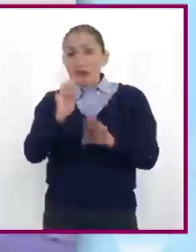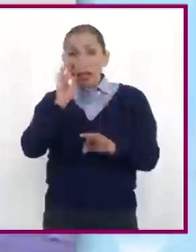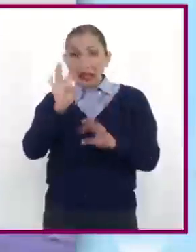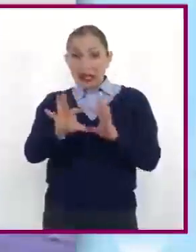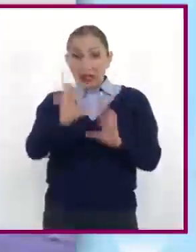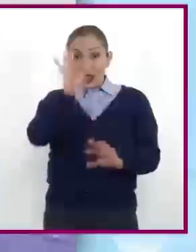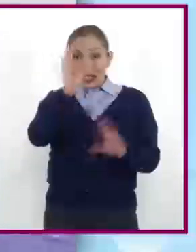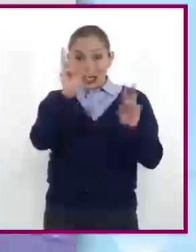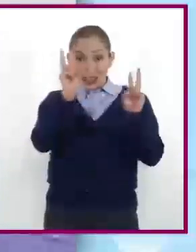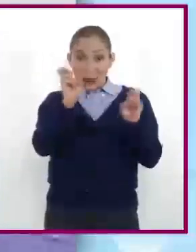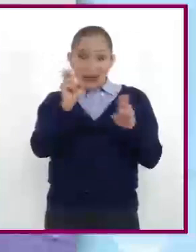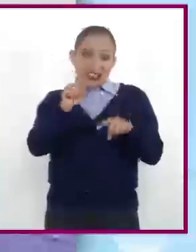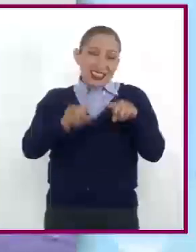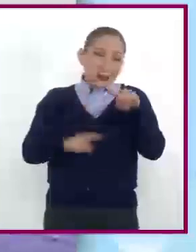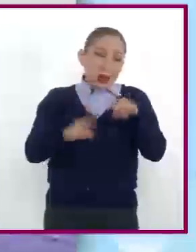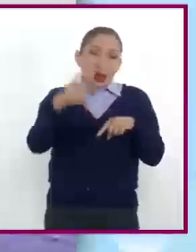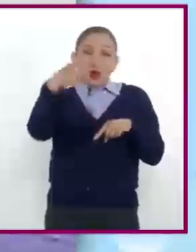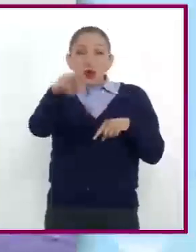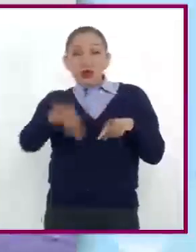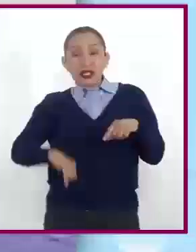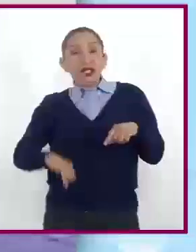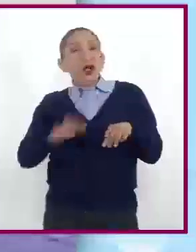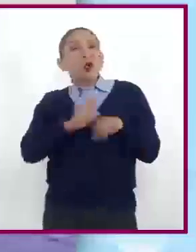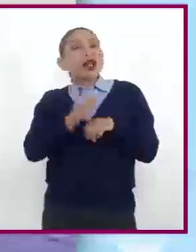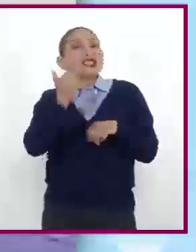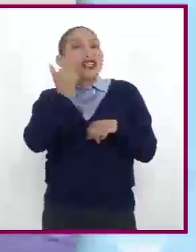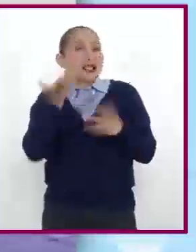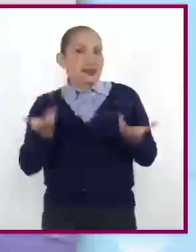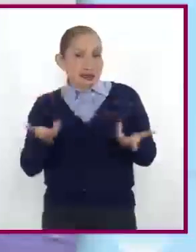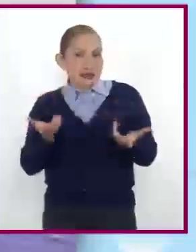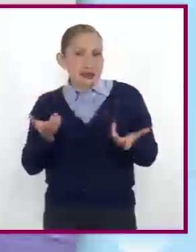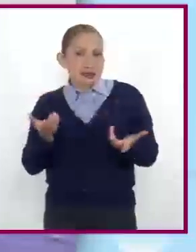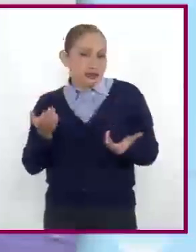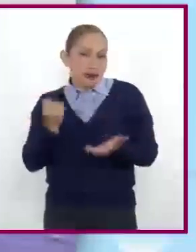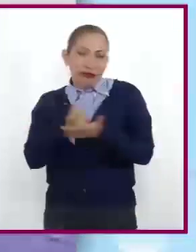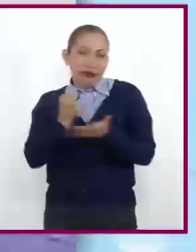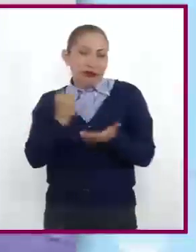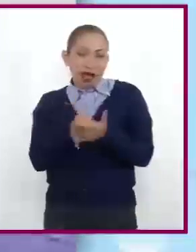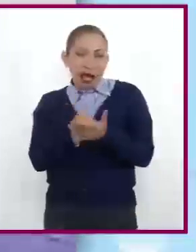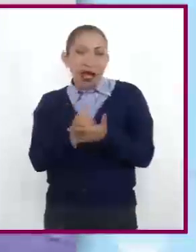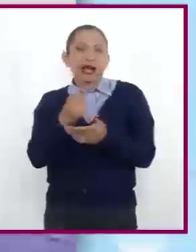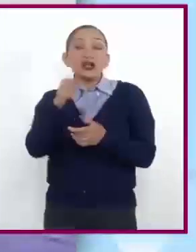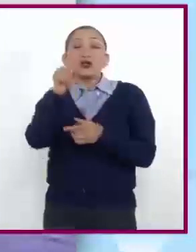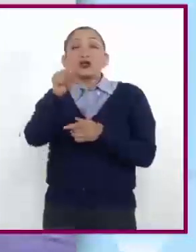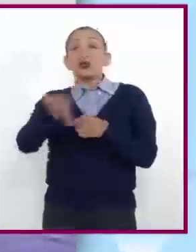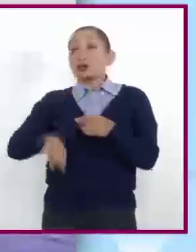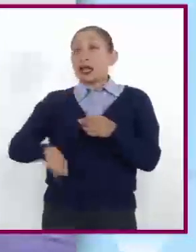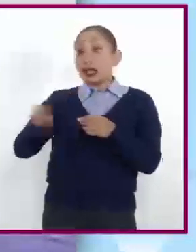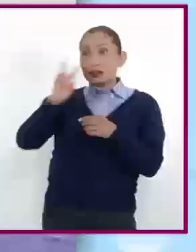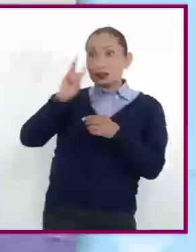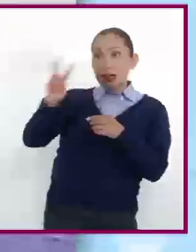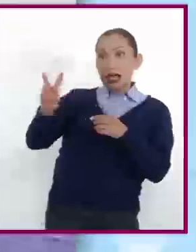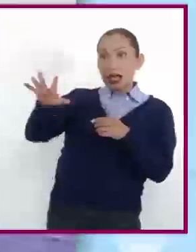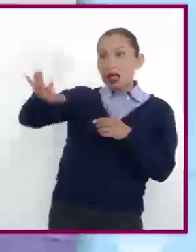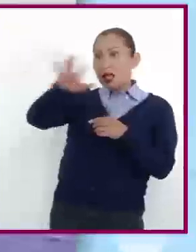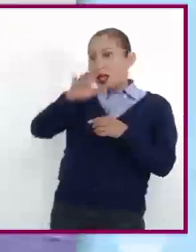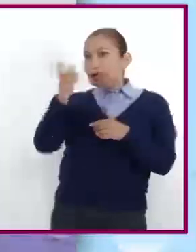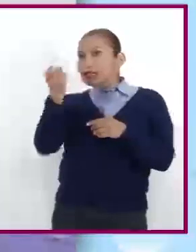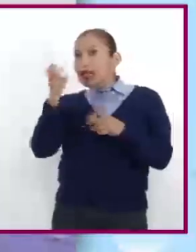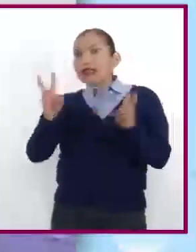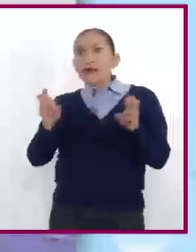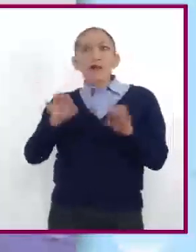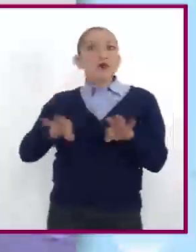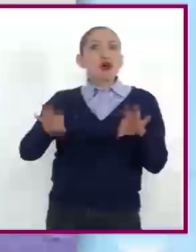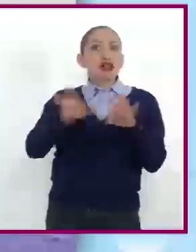selección de los temas depende mucho de tu interés personal, eso es inevitable, del interés del medio periodístico,